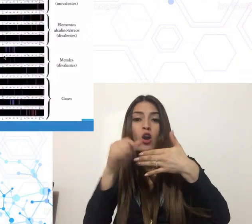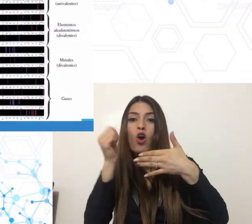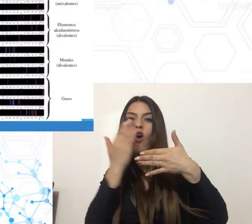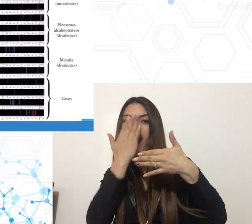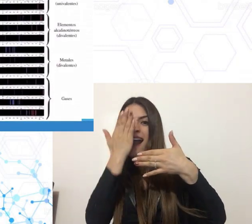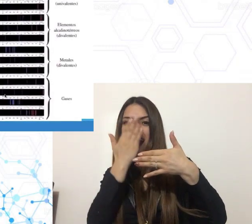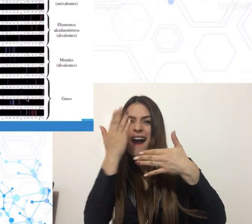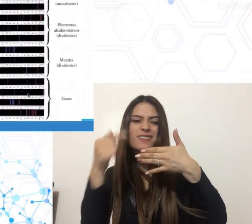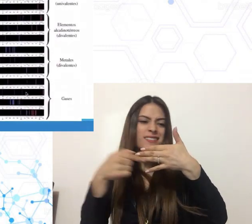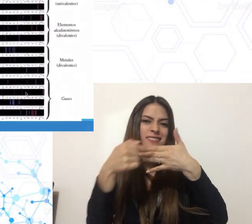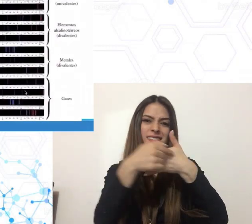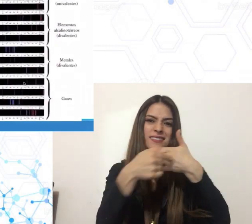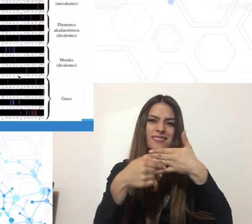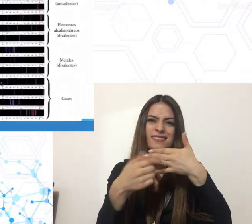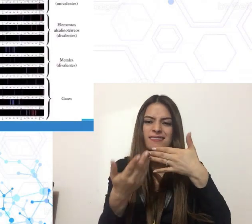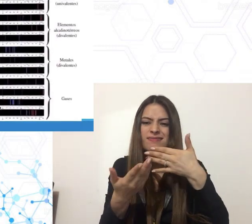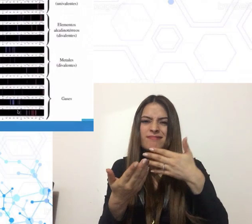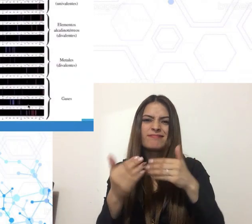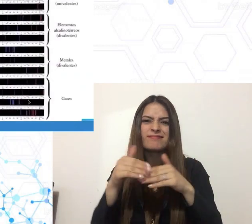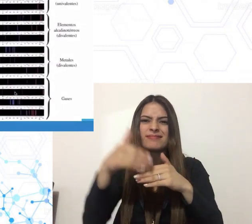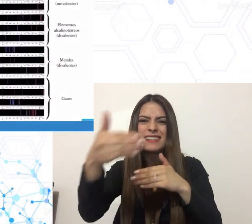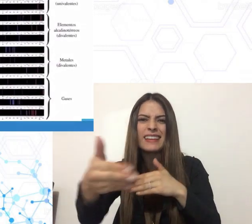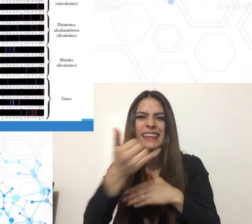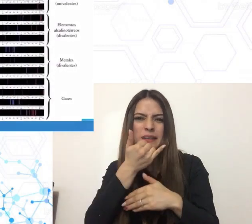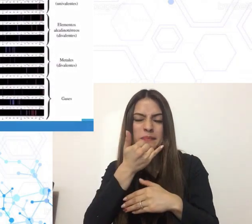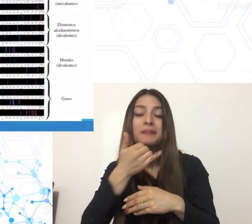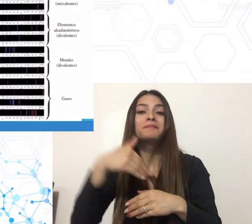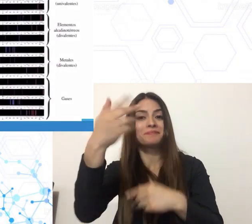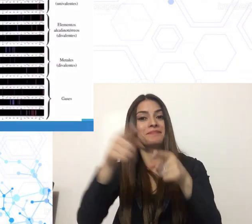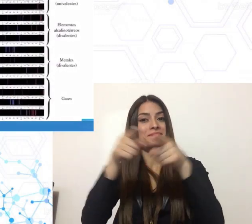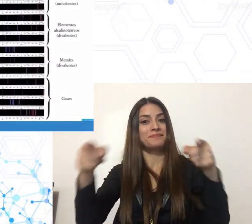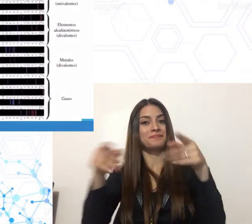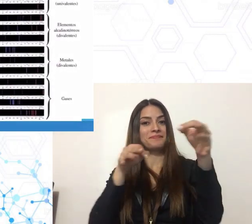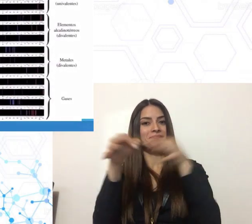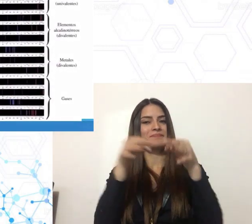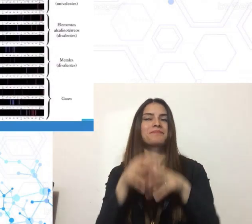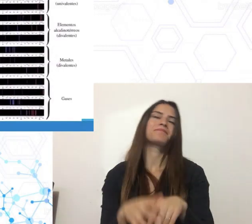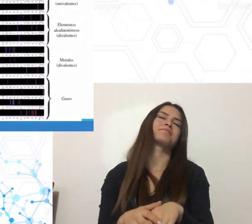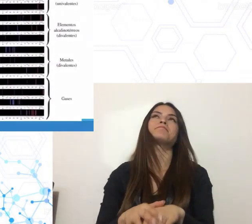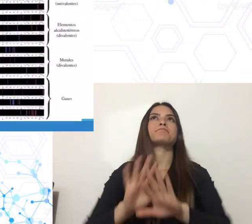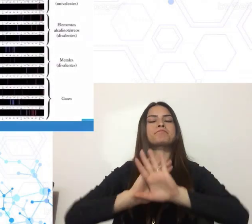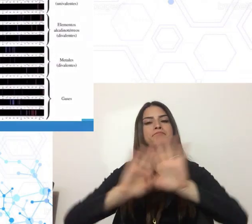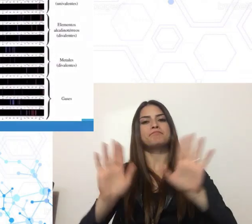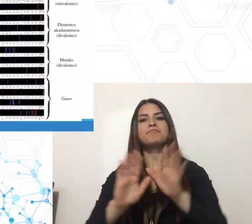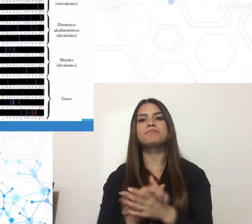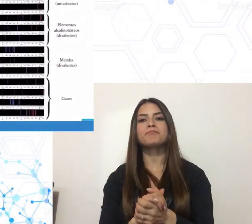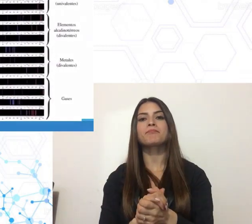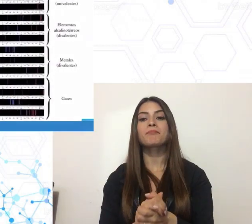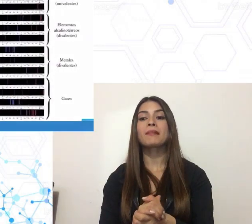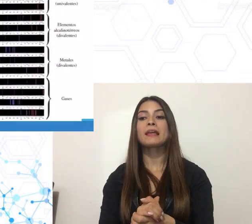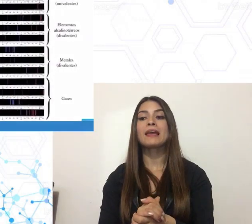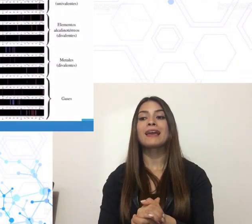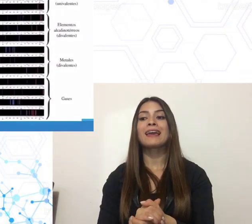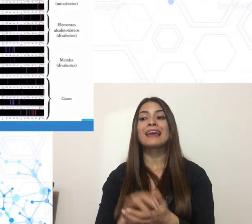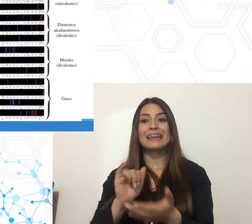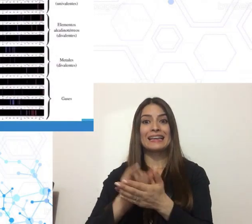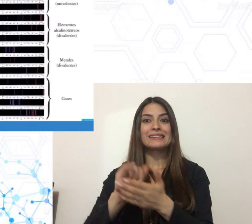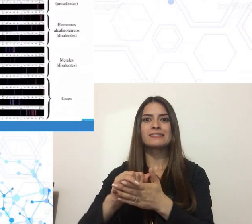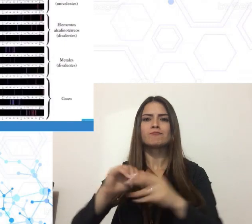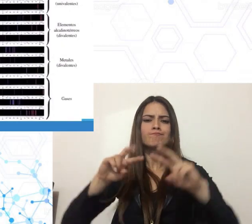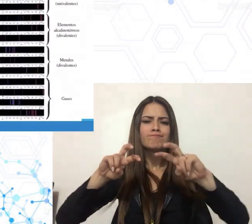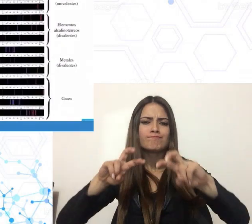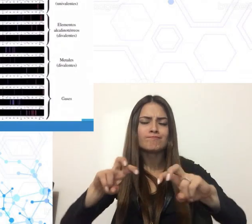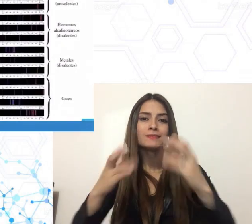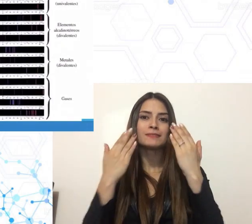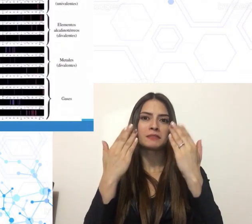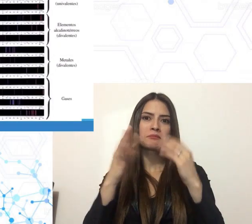químicos metálicos divalentes y muy diferente de los gases. Bien, posterior a este